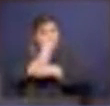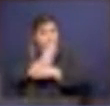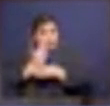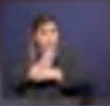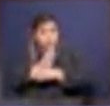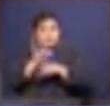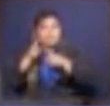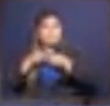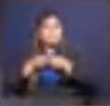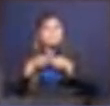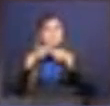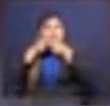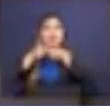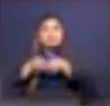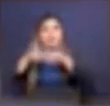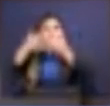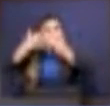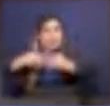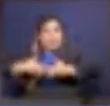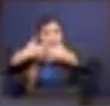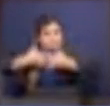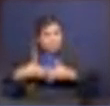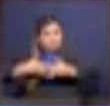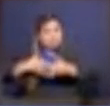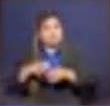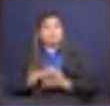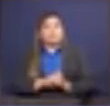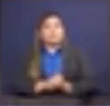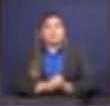préstamos a la pequeña y mediana empresa,